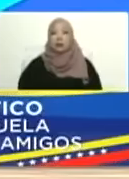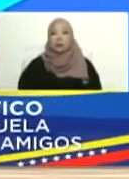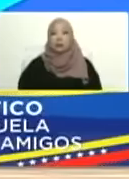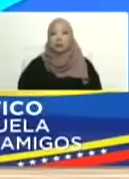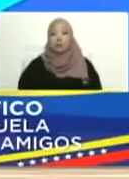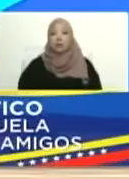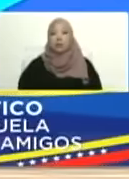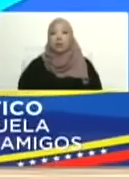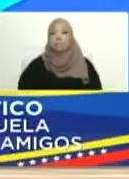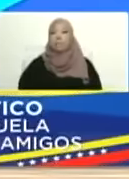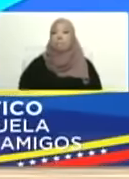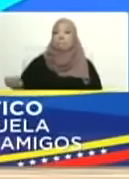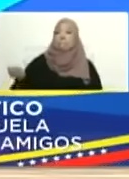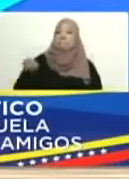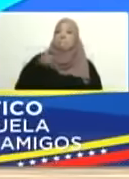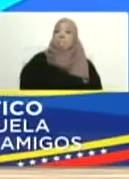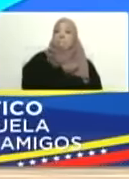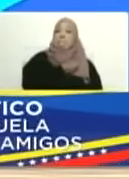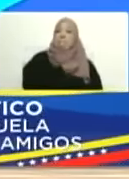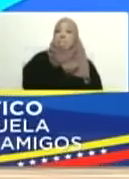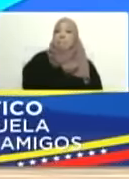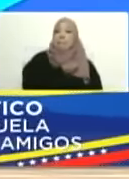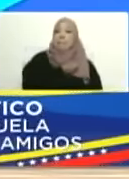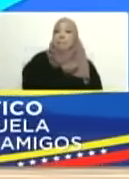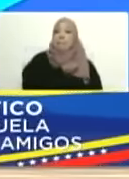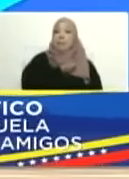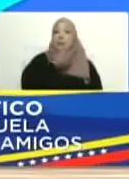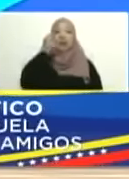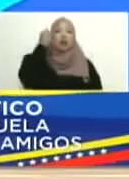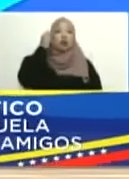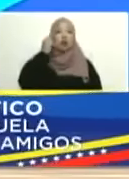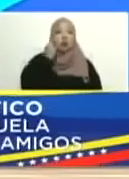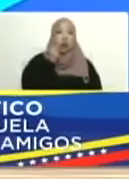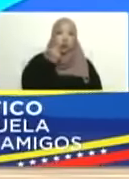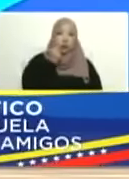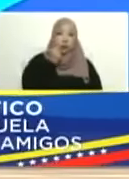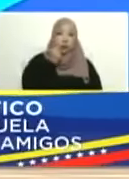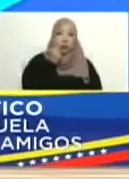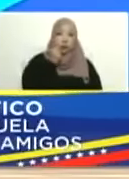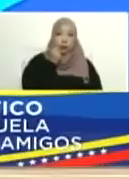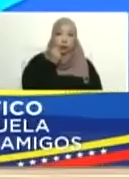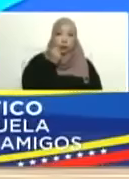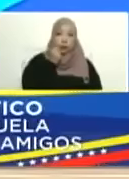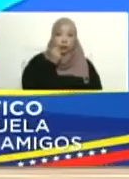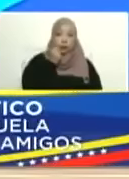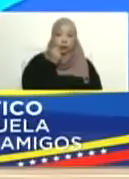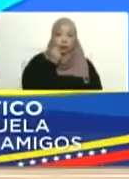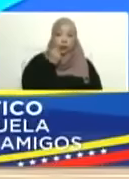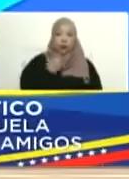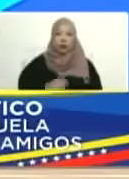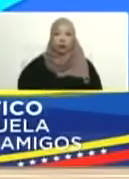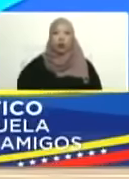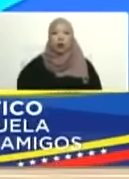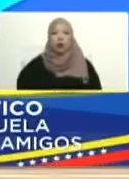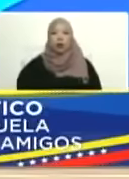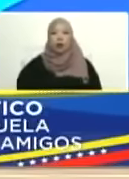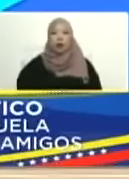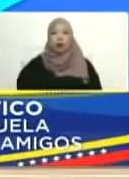el asesinato de nuestro gran mariscal de Ayacucho, Antonio José de Sucre,